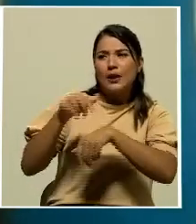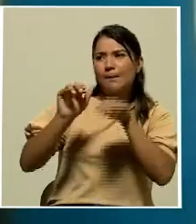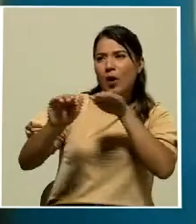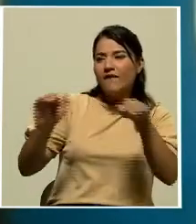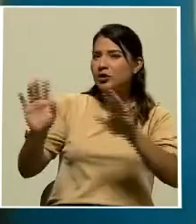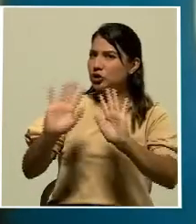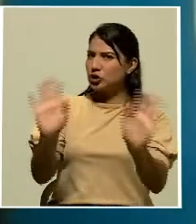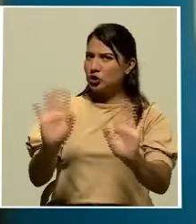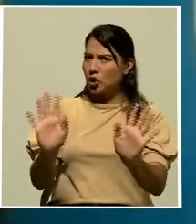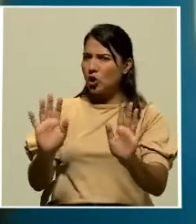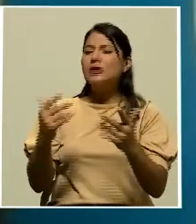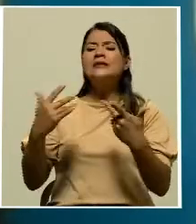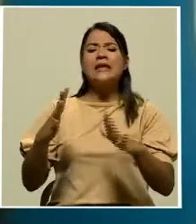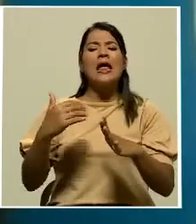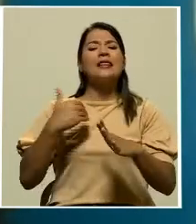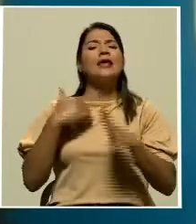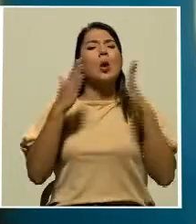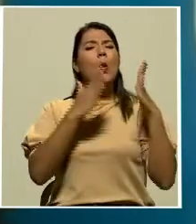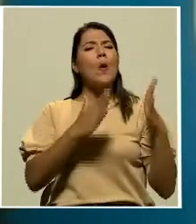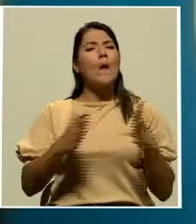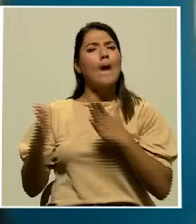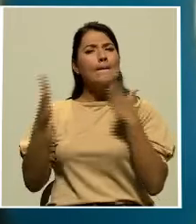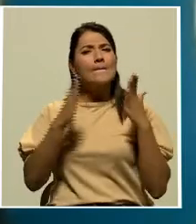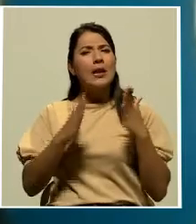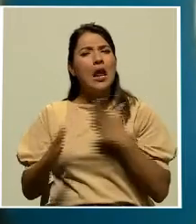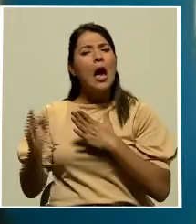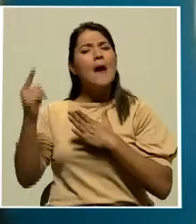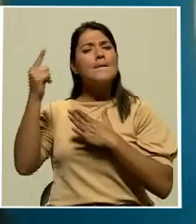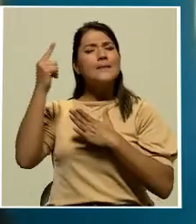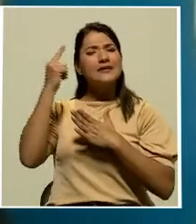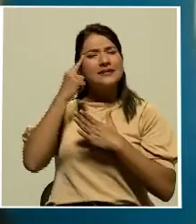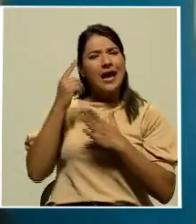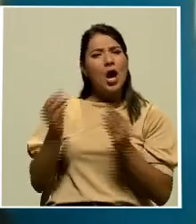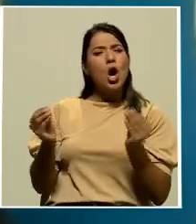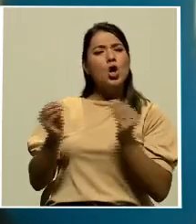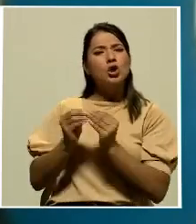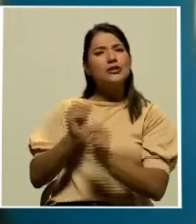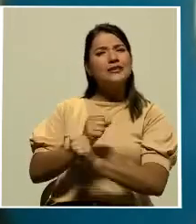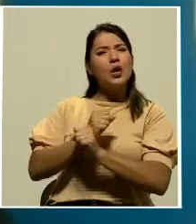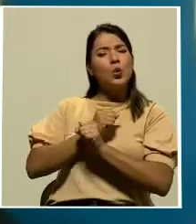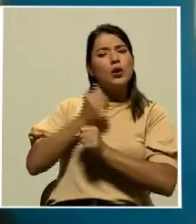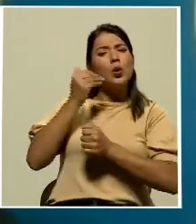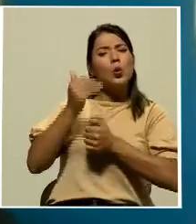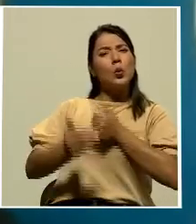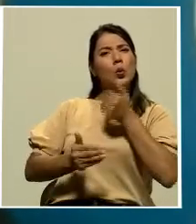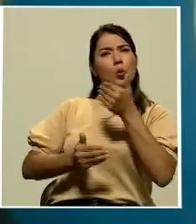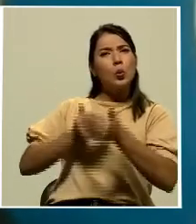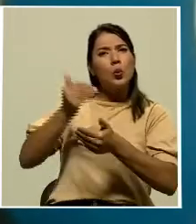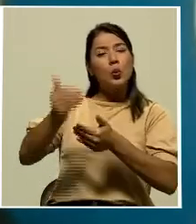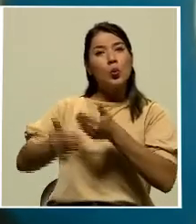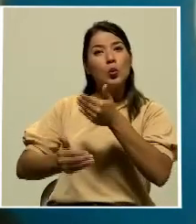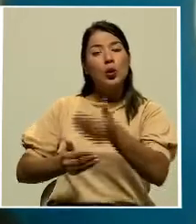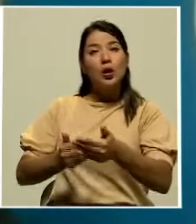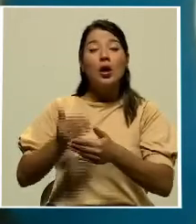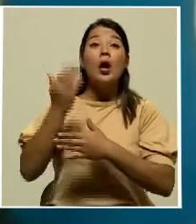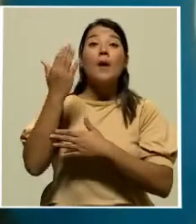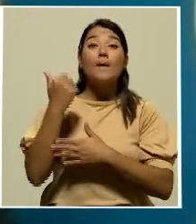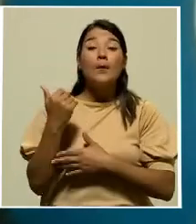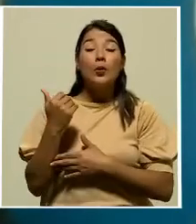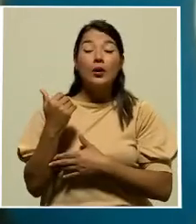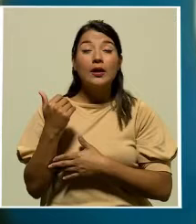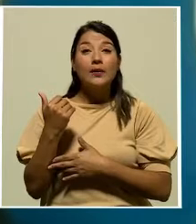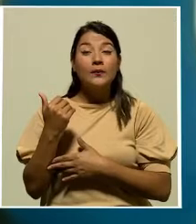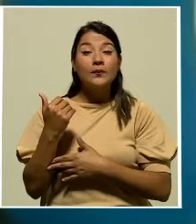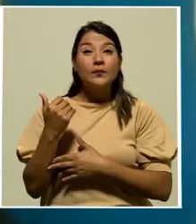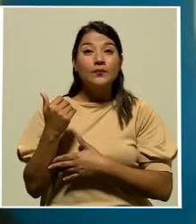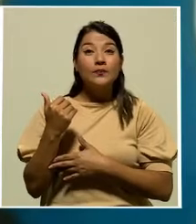¿no? Pensado y muy seguro y paulatino, porque, claro, hay risco siempre hay risco si estoy en mi casa,